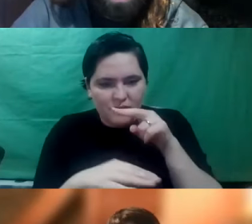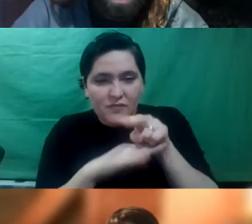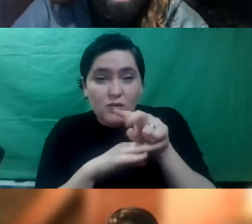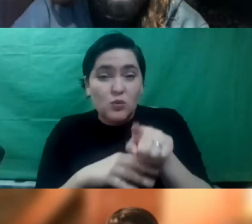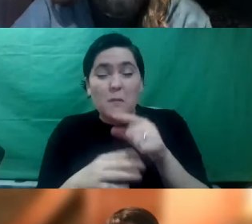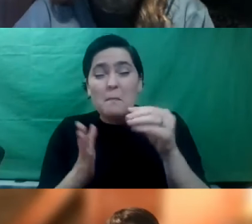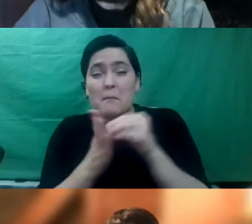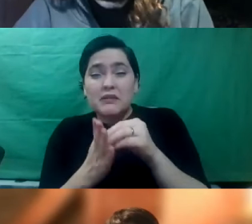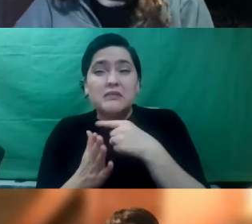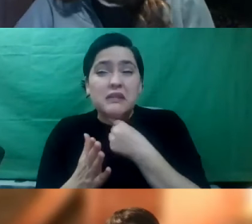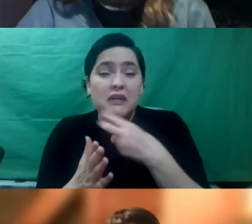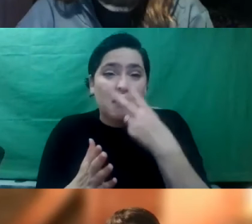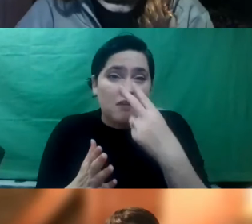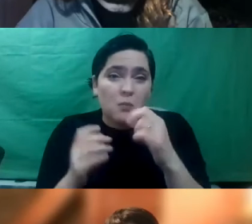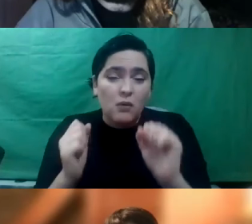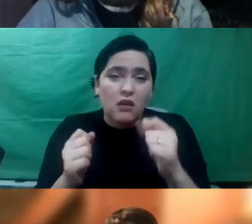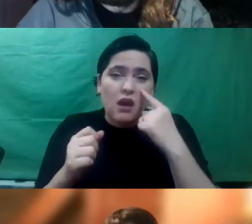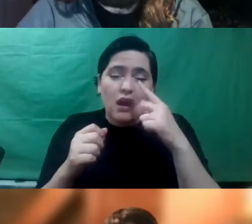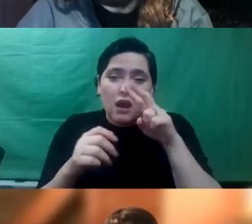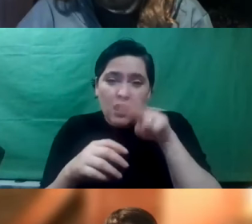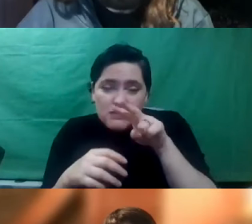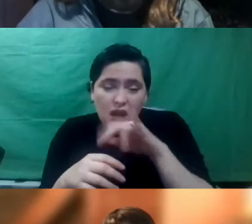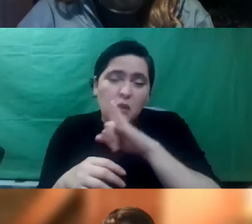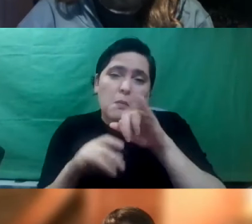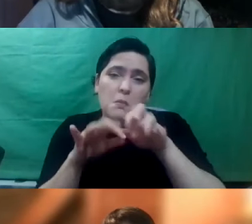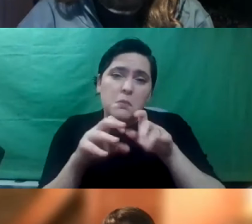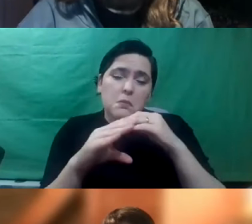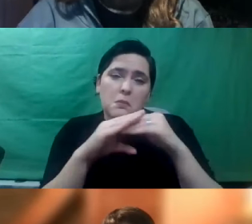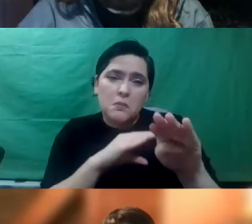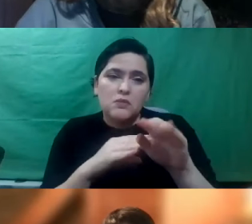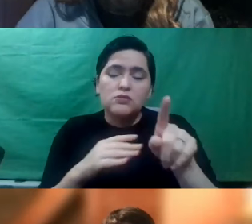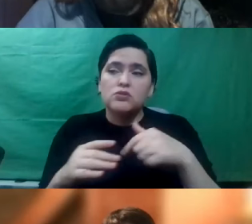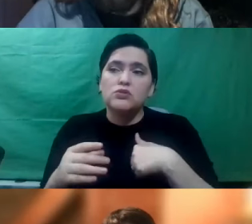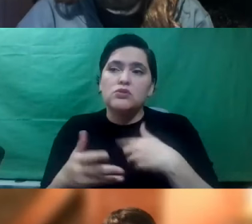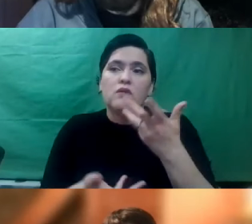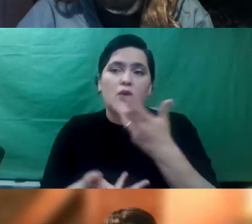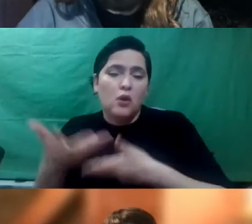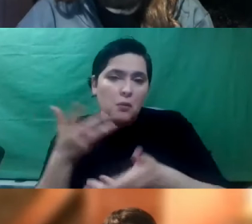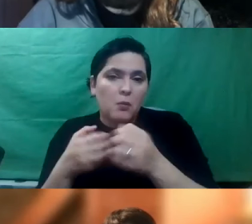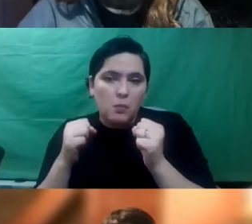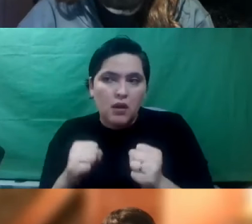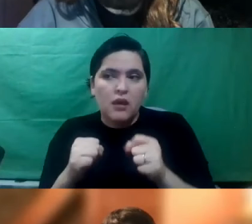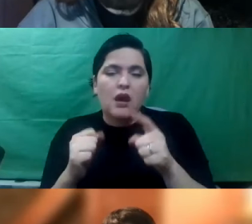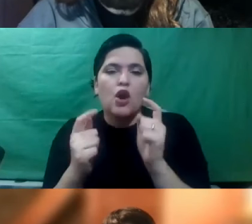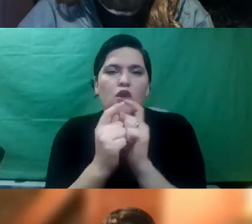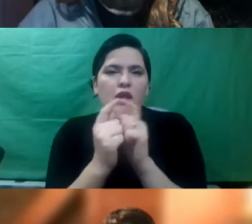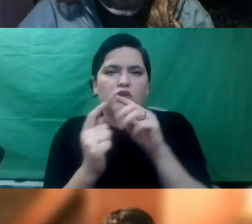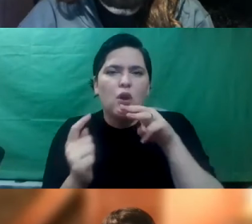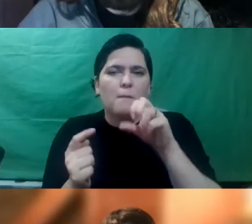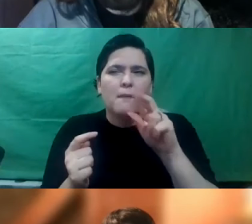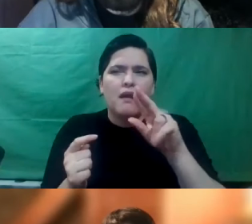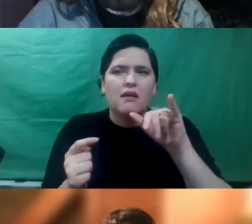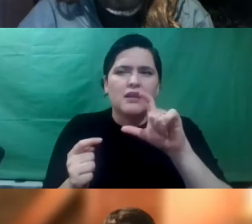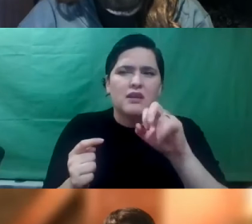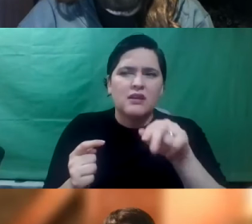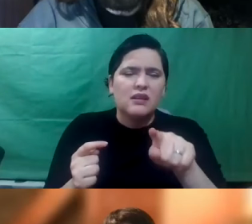pueden revisar el paper y también me pueden escribir después y yo feliz les comparto el contacto de Marilyn. Ella está bastante contenta de que yo